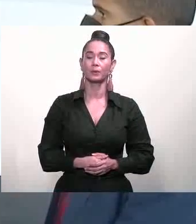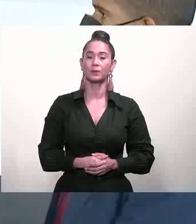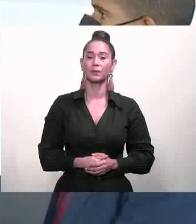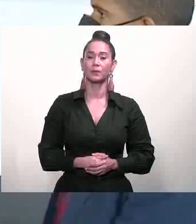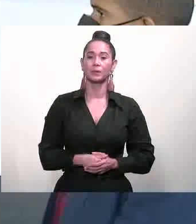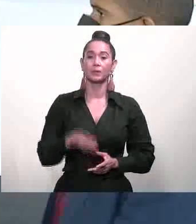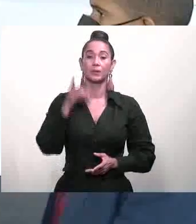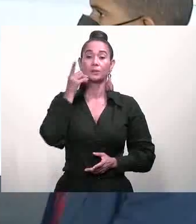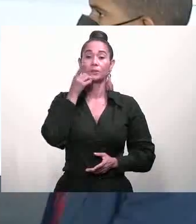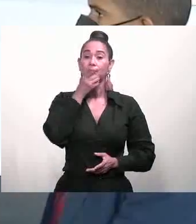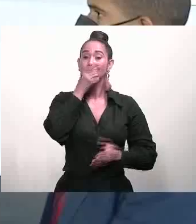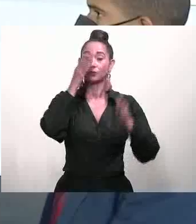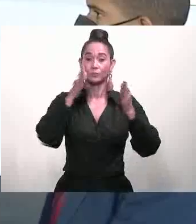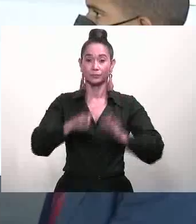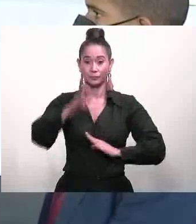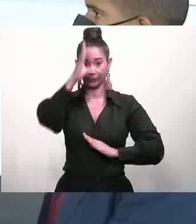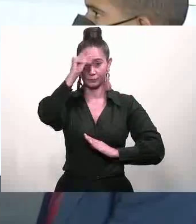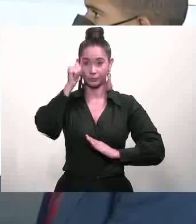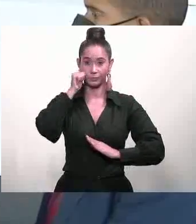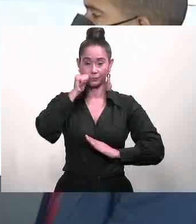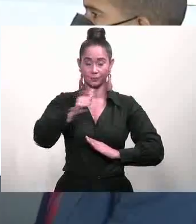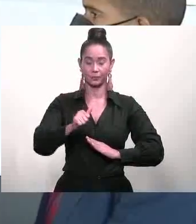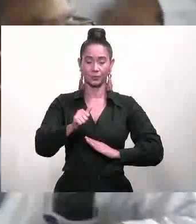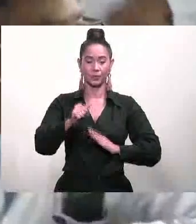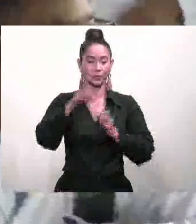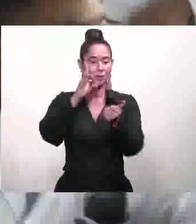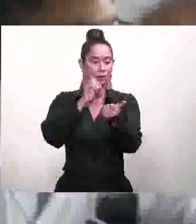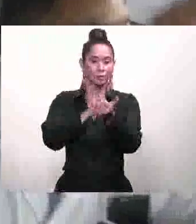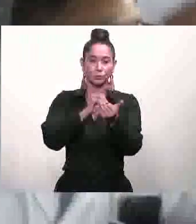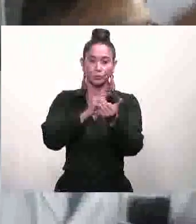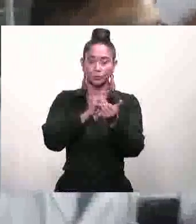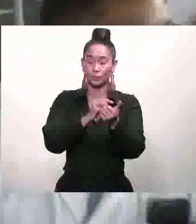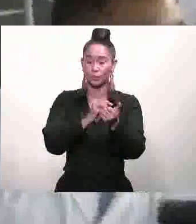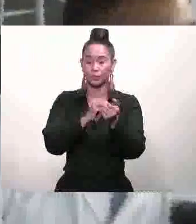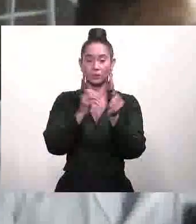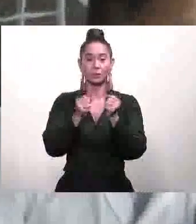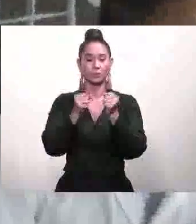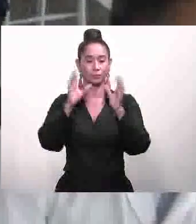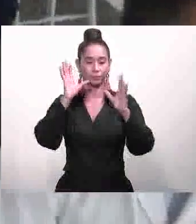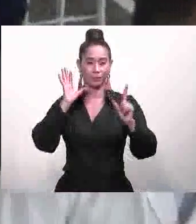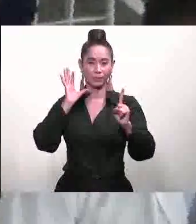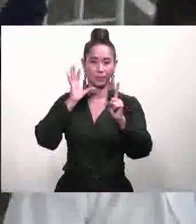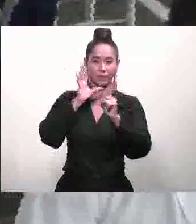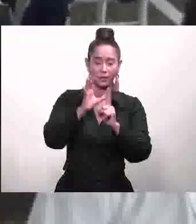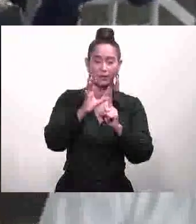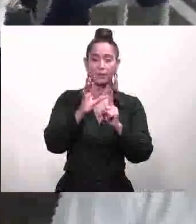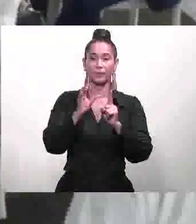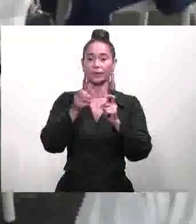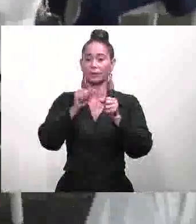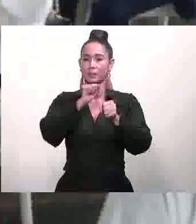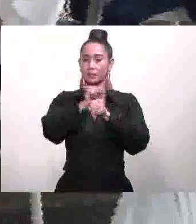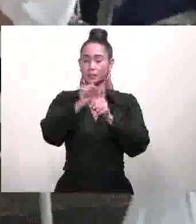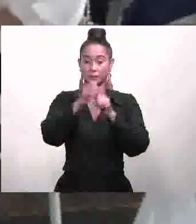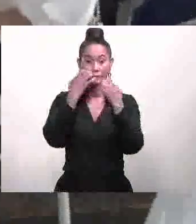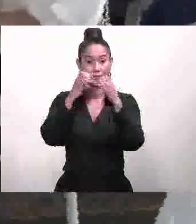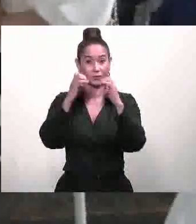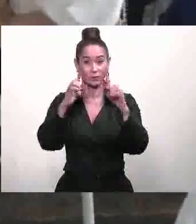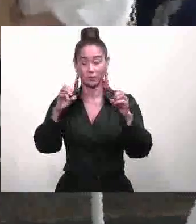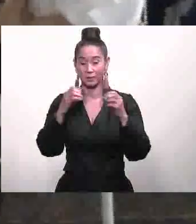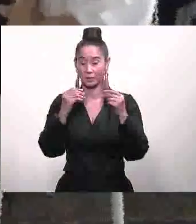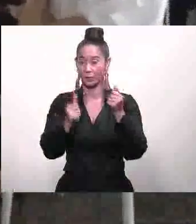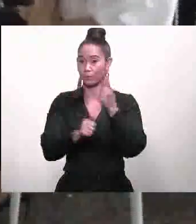Dominicanos, dominicanas, personal médico valiosísimo que ha hecho frente de manera titánica a